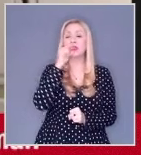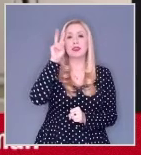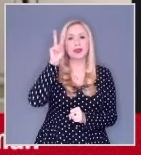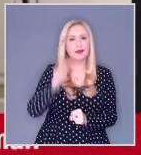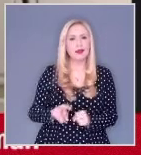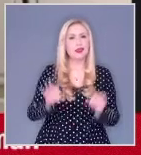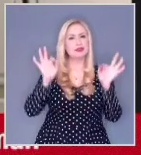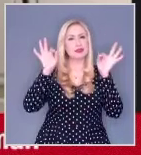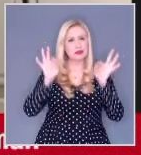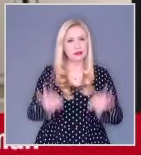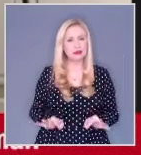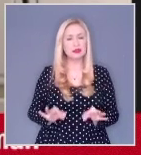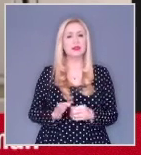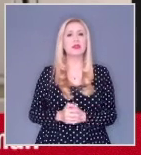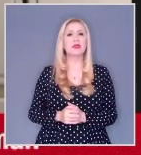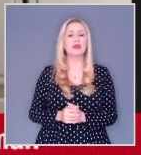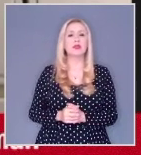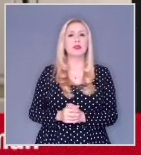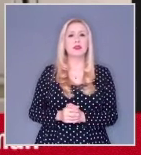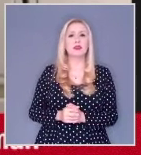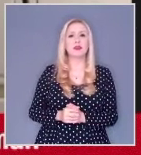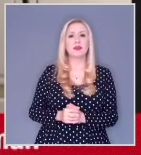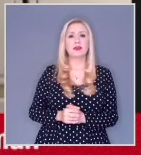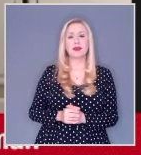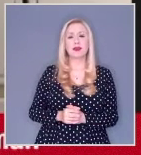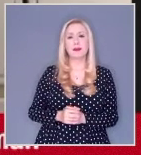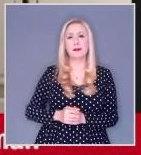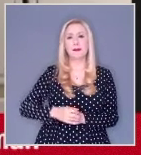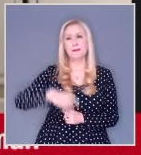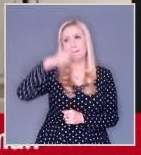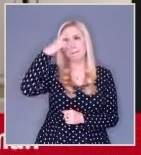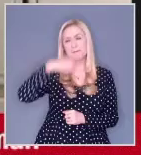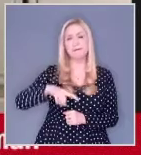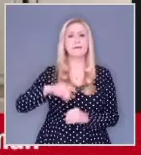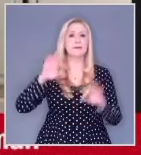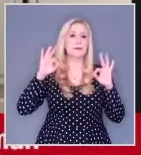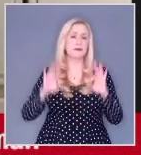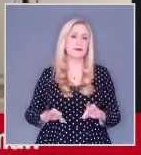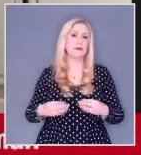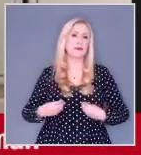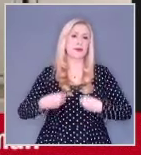logremos ofrecerles un verdadero proyecto de vida. Poder Informativo, Valeria Torres.